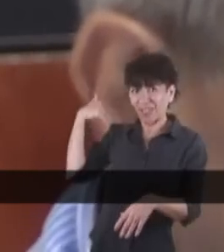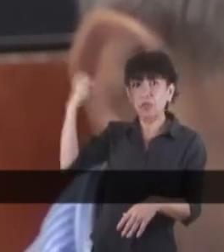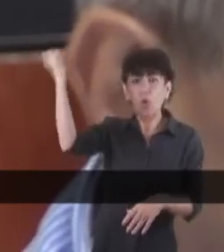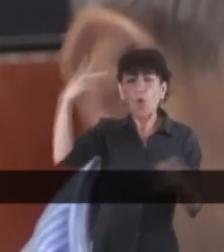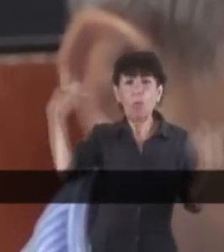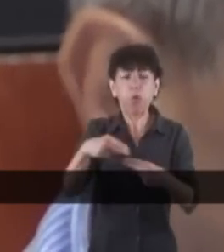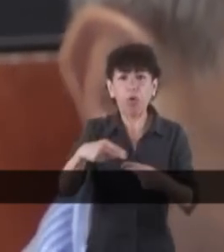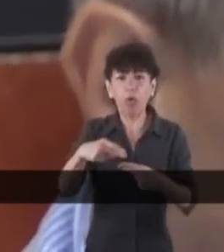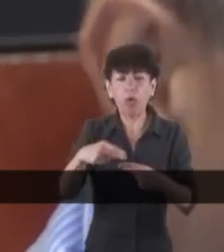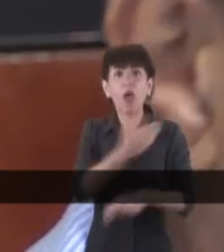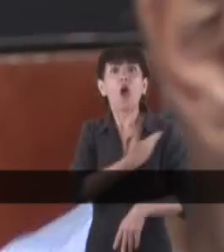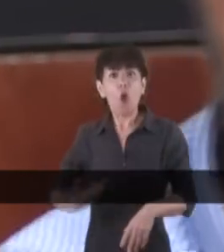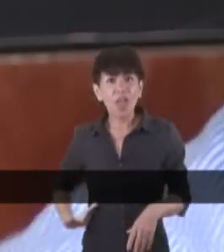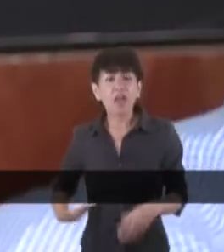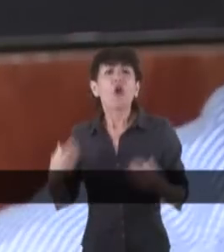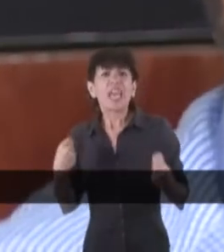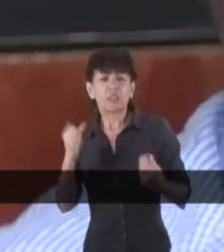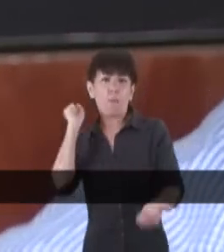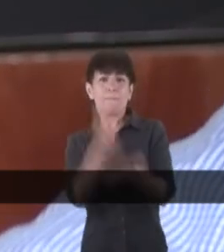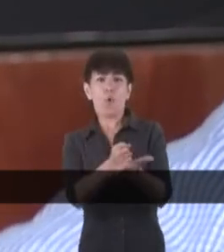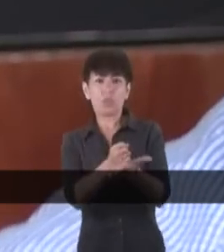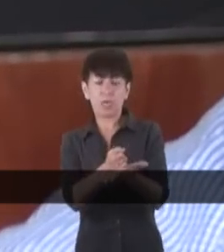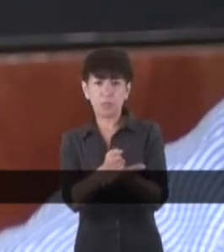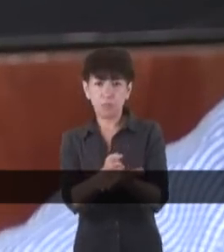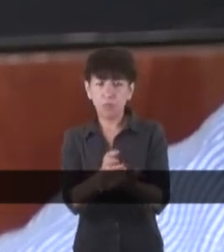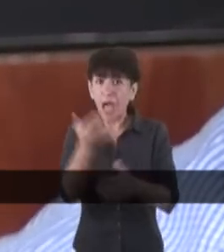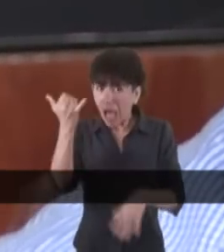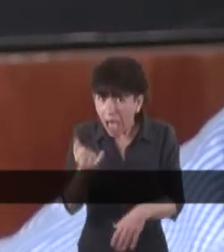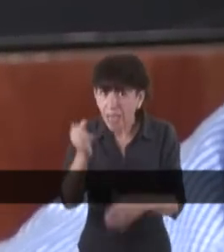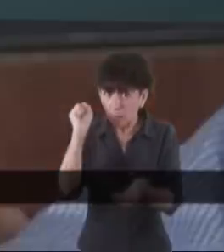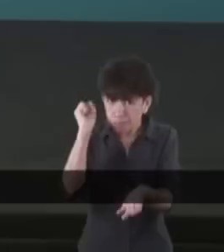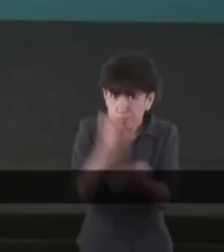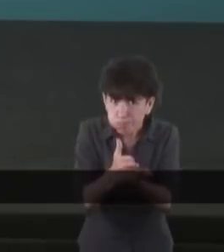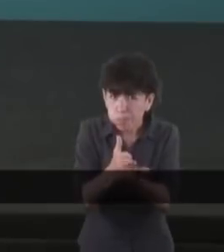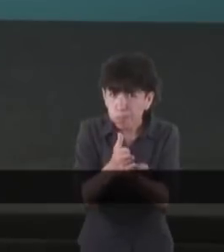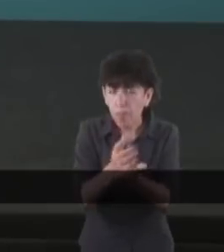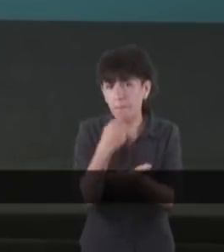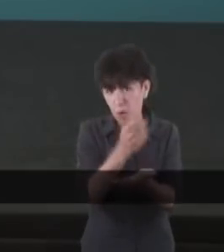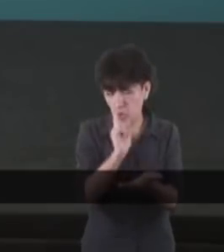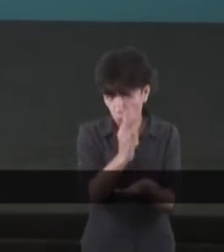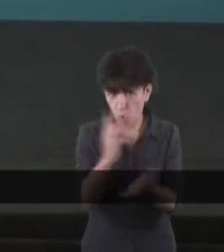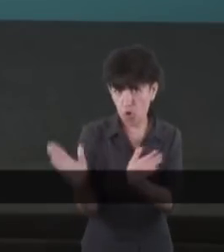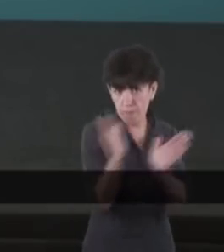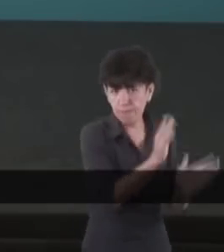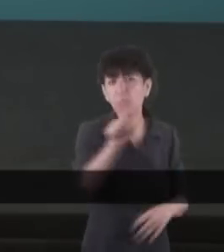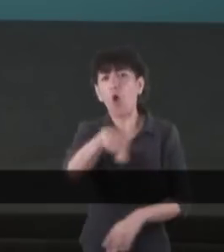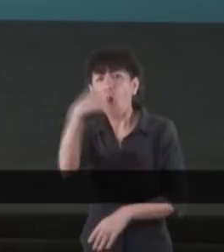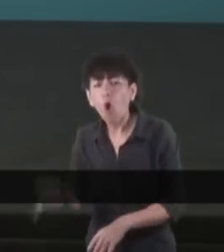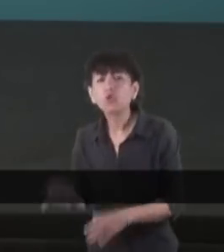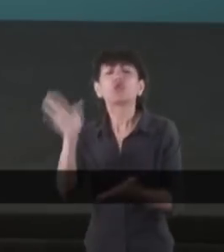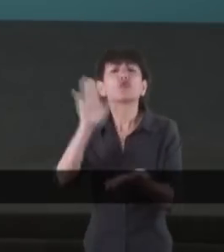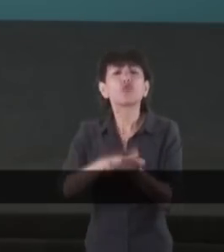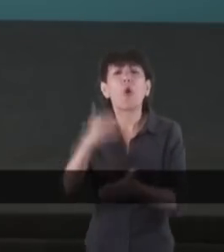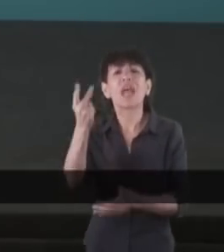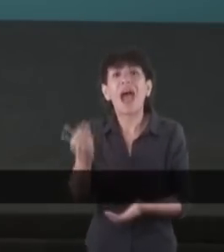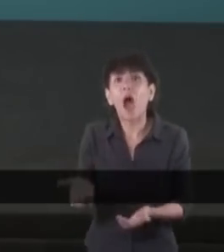servicios adecuados y el gobierno puso una multa. No sé si va a haber algún tipo de sanción también con respecto a eso, por un lado, y por otro lado, si va a haber un tope de los